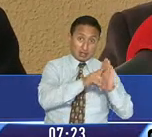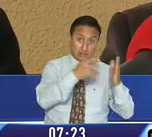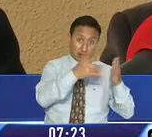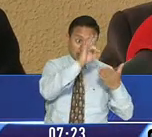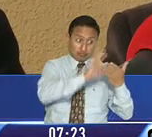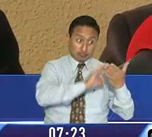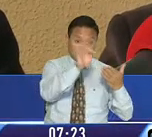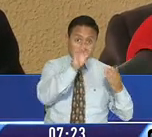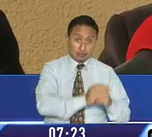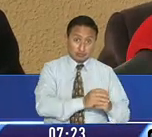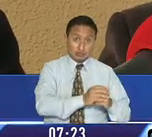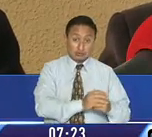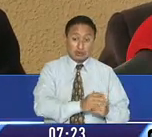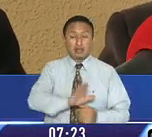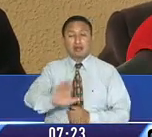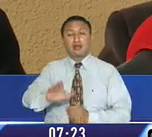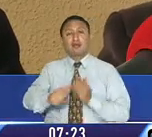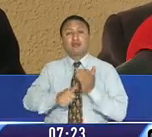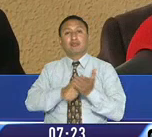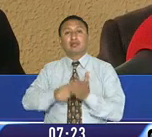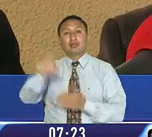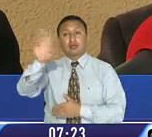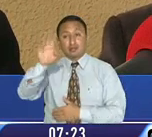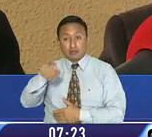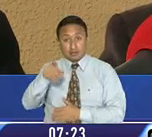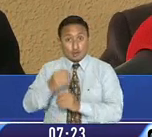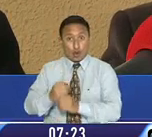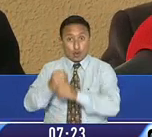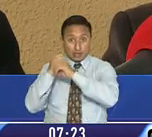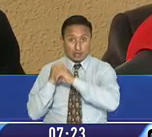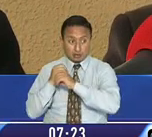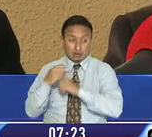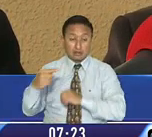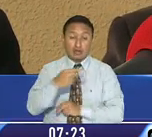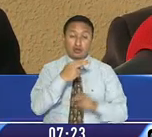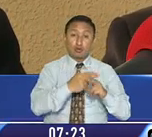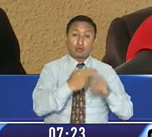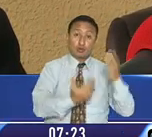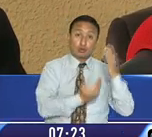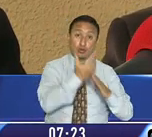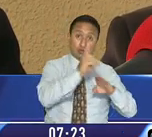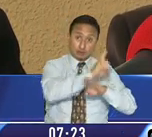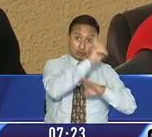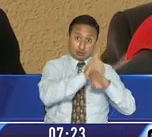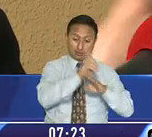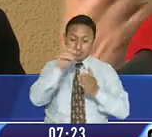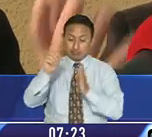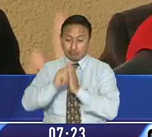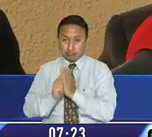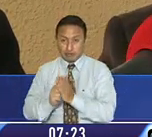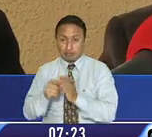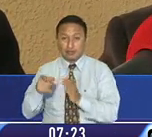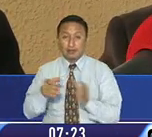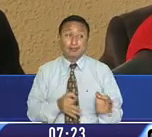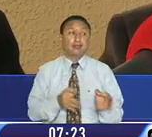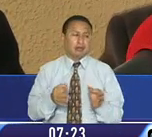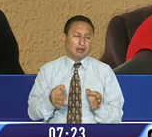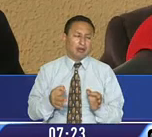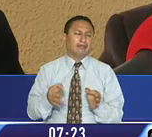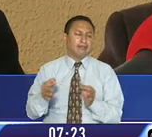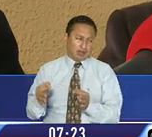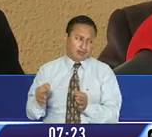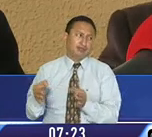la obligación de registrar la nueva directiva del Colegio de Médicos de Pichincha, se nos ha dado largas.